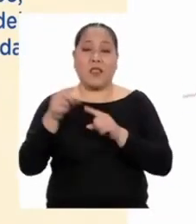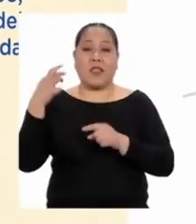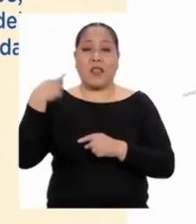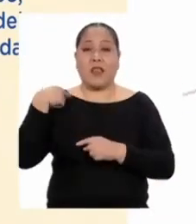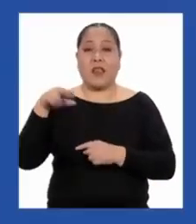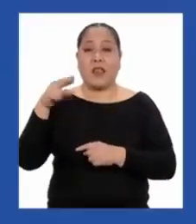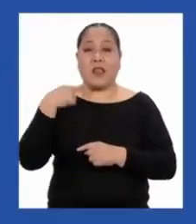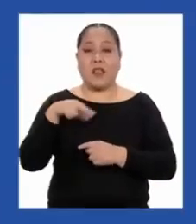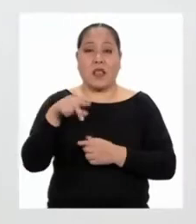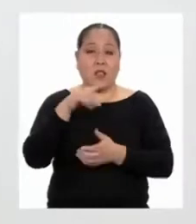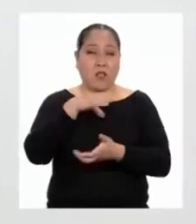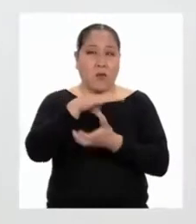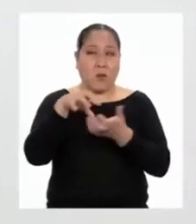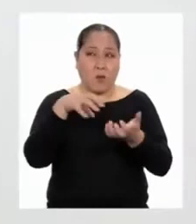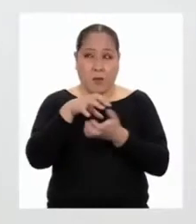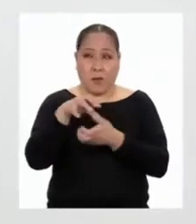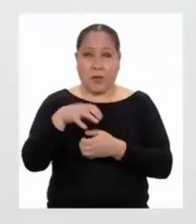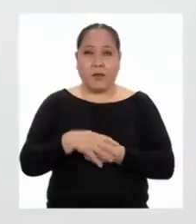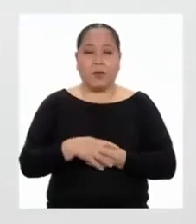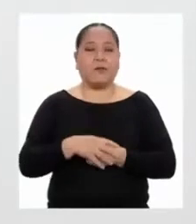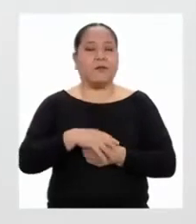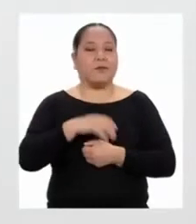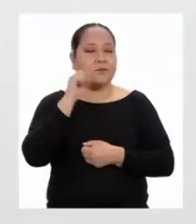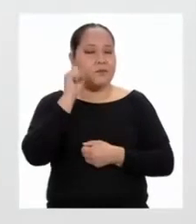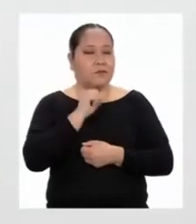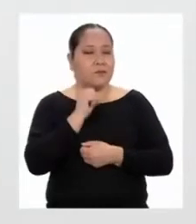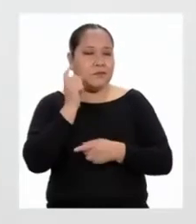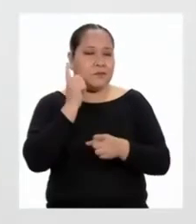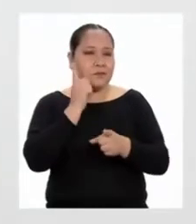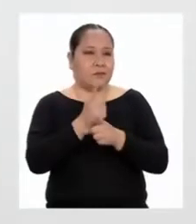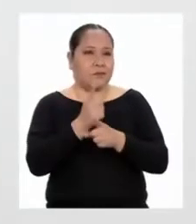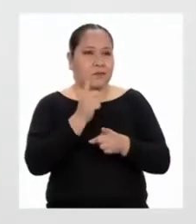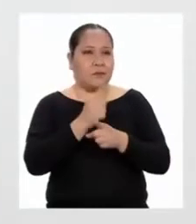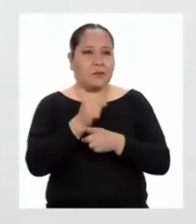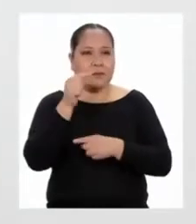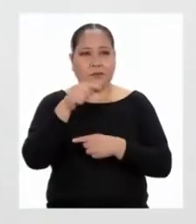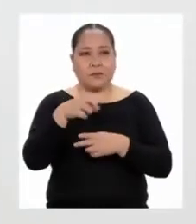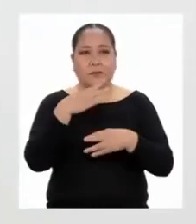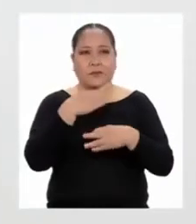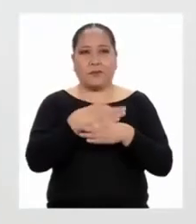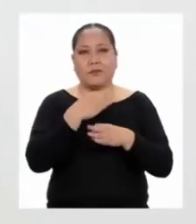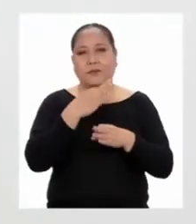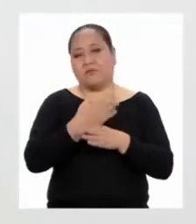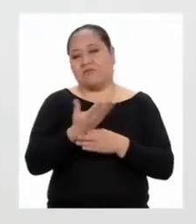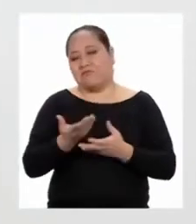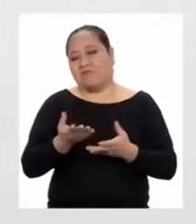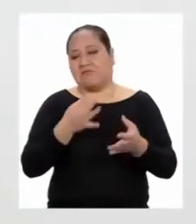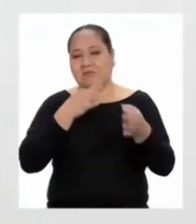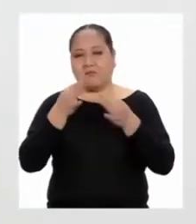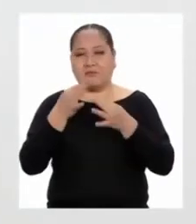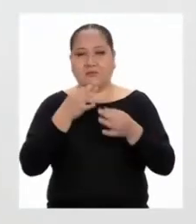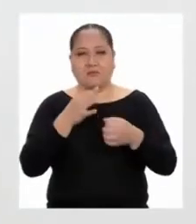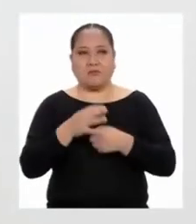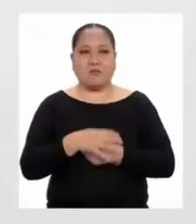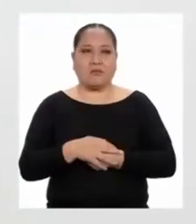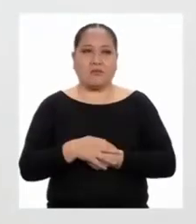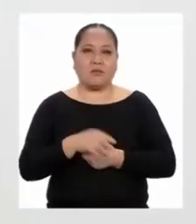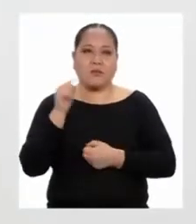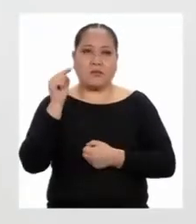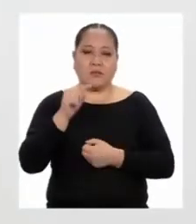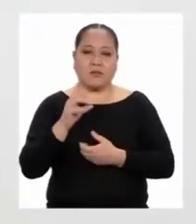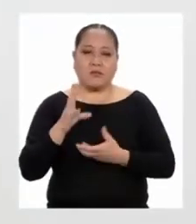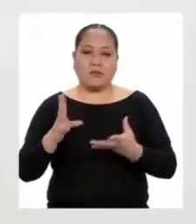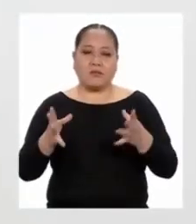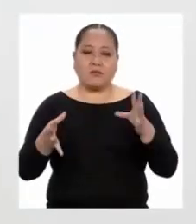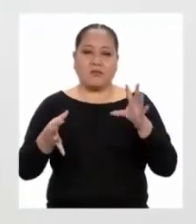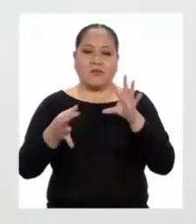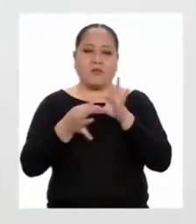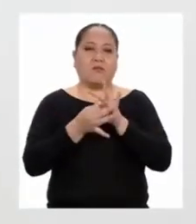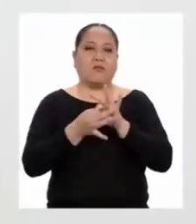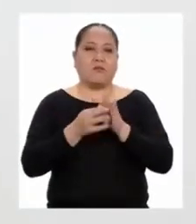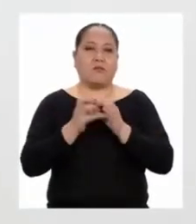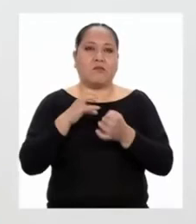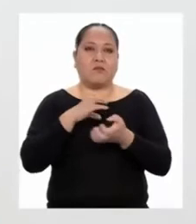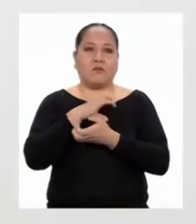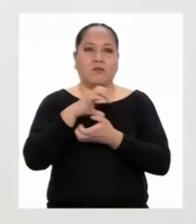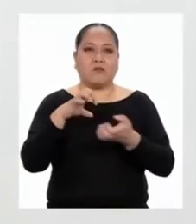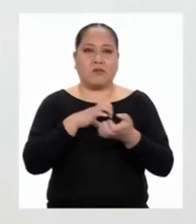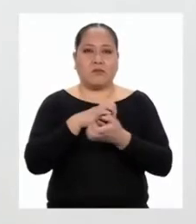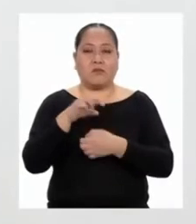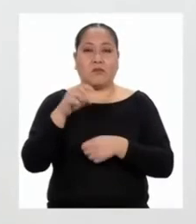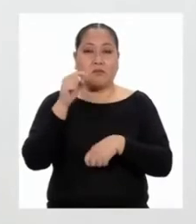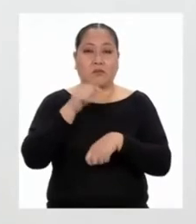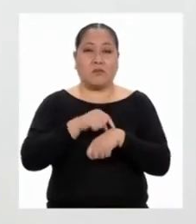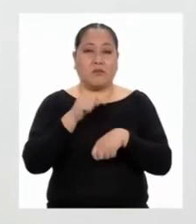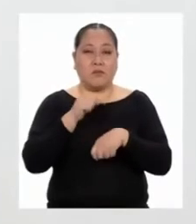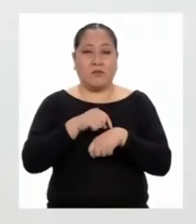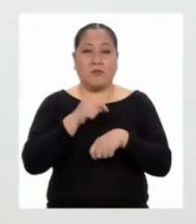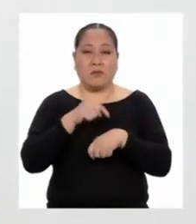hubo una fusión. Sí, es una forma de explicarlo. Hubo una fusión, sobre todo en el periodo